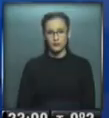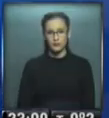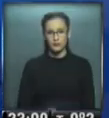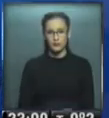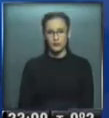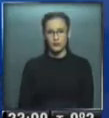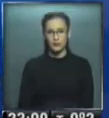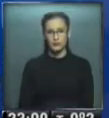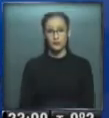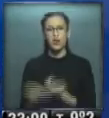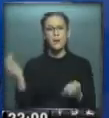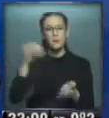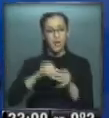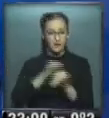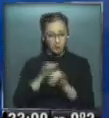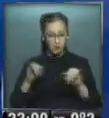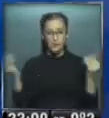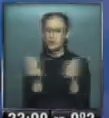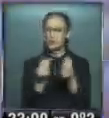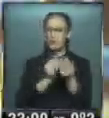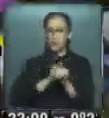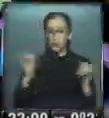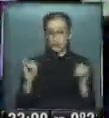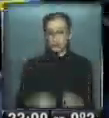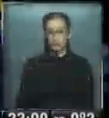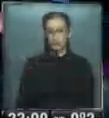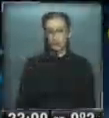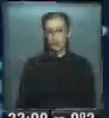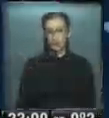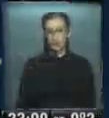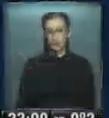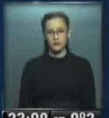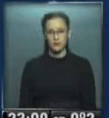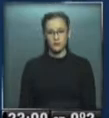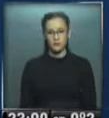Y ahora tenemos más información en este picado de noticias.